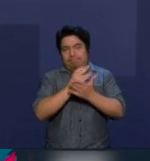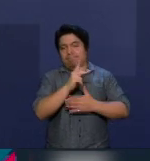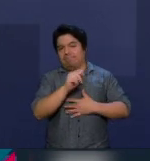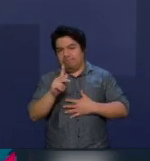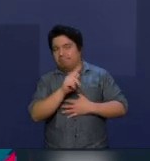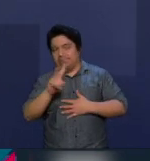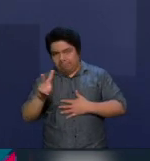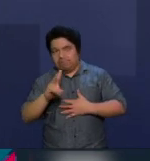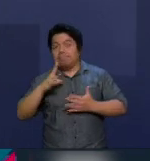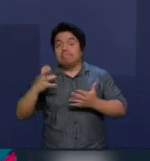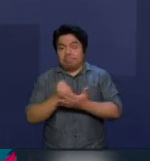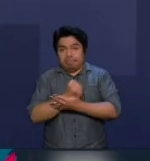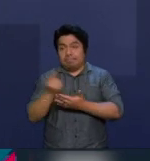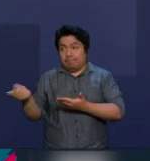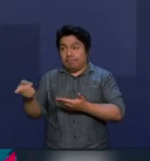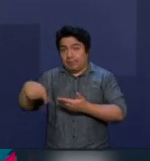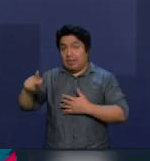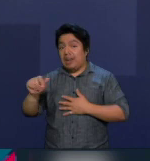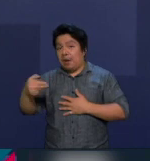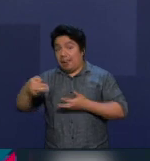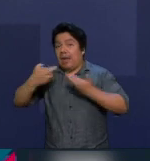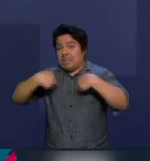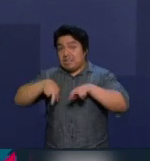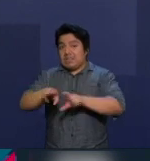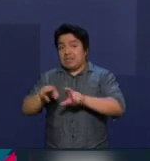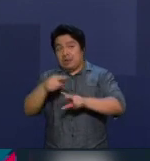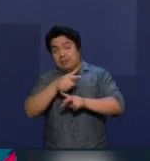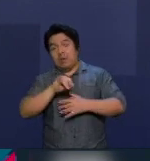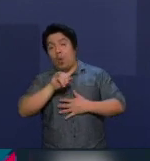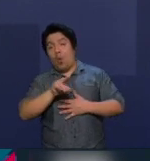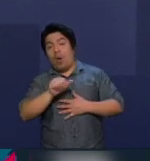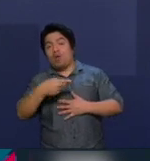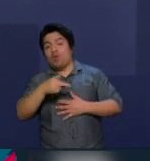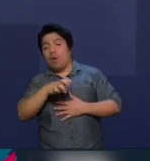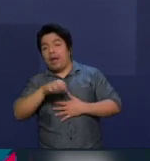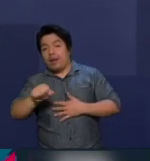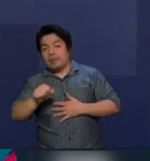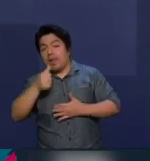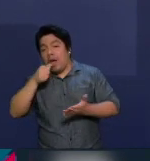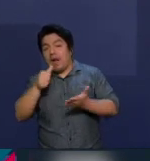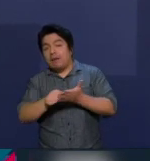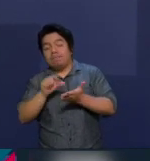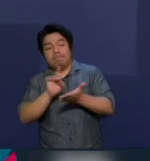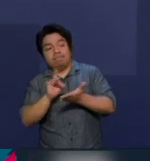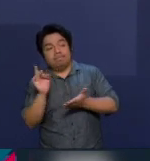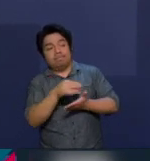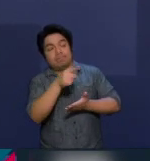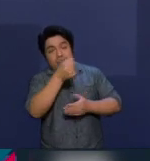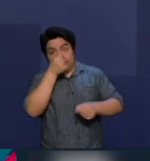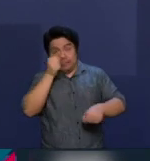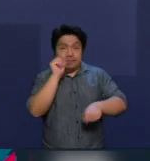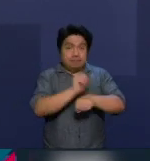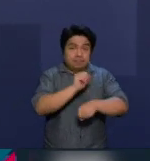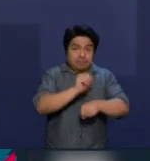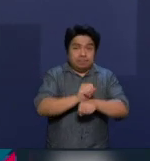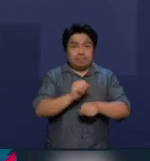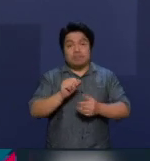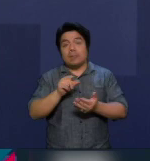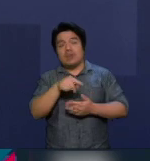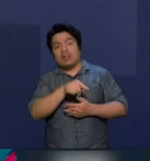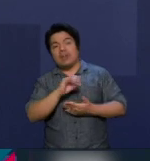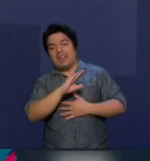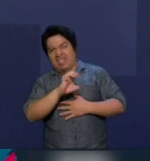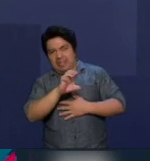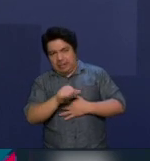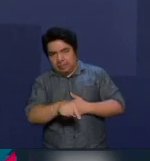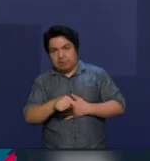ganadora. El representante del PAN ante el órgano autónomo, Juan Dueñas, fue quien envió al secretario ejecutivo del ISM, Bernardo Núñez, un escrito con el que